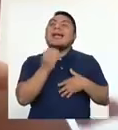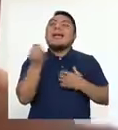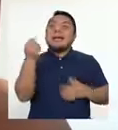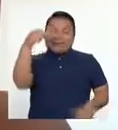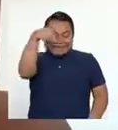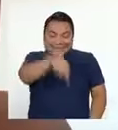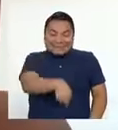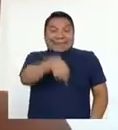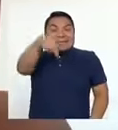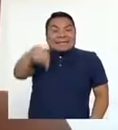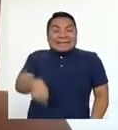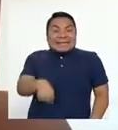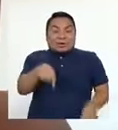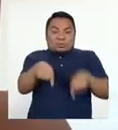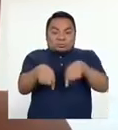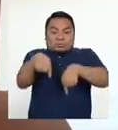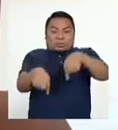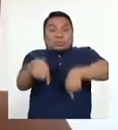patas!